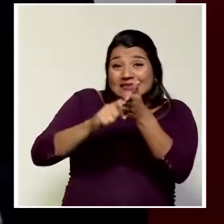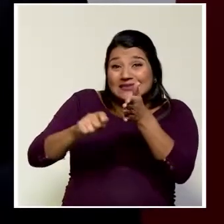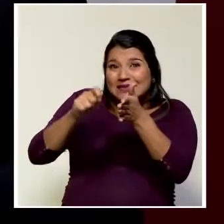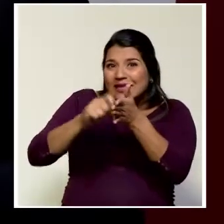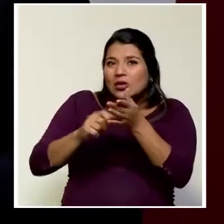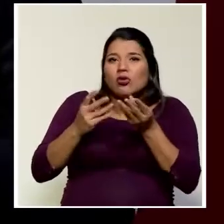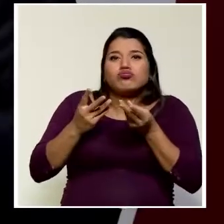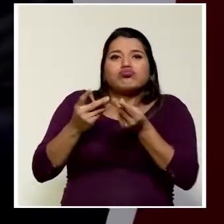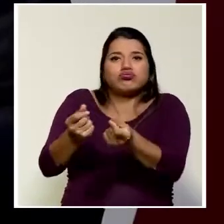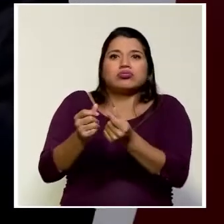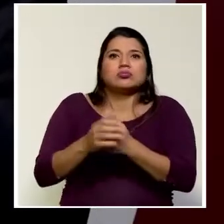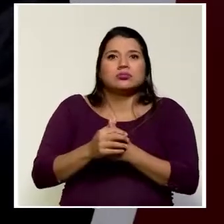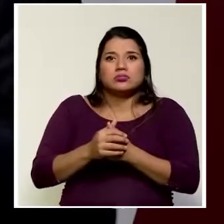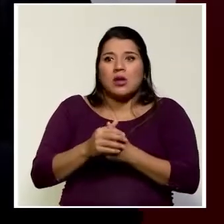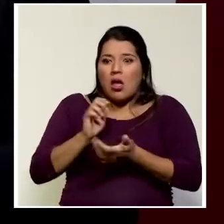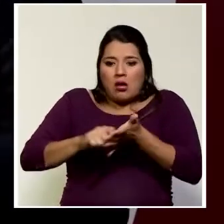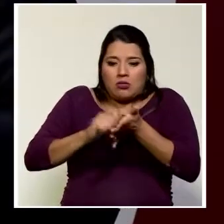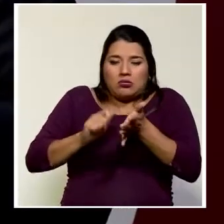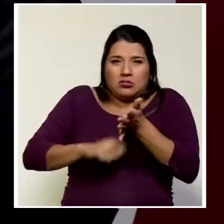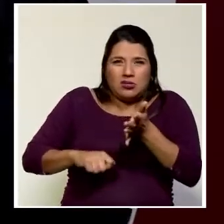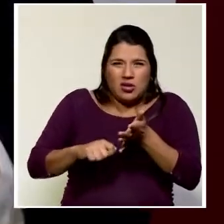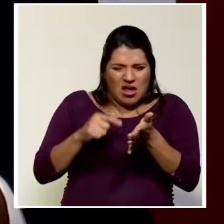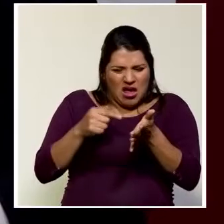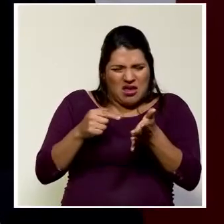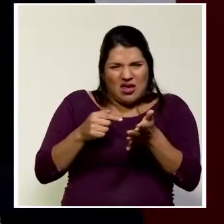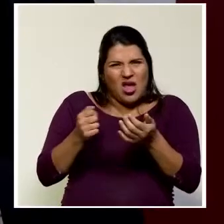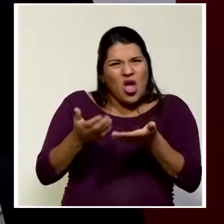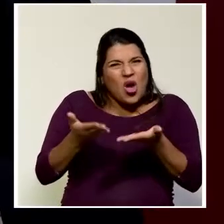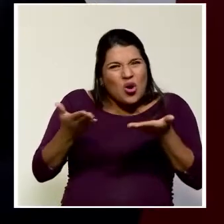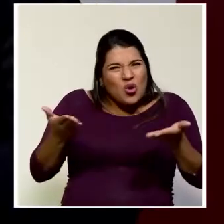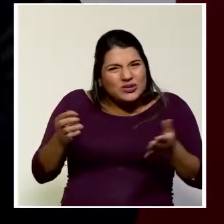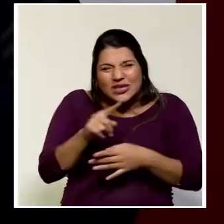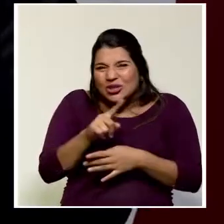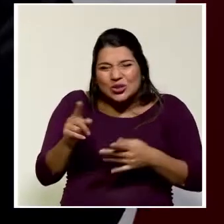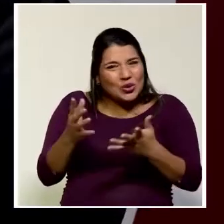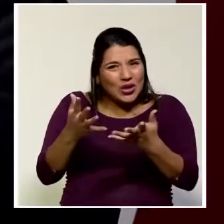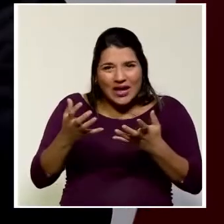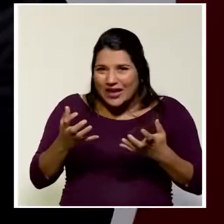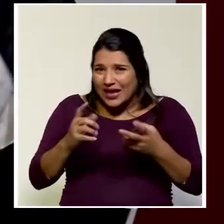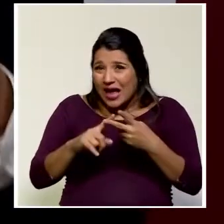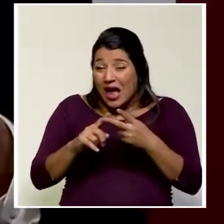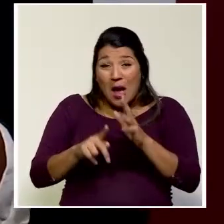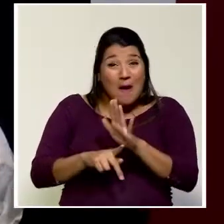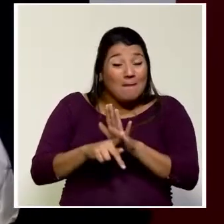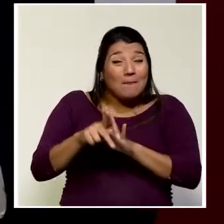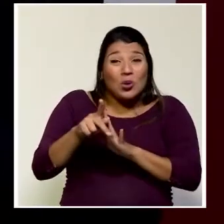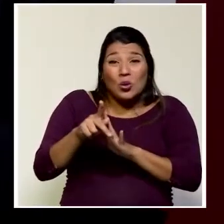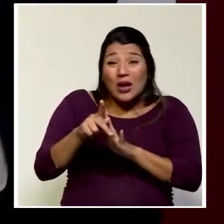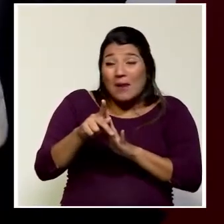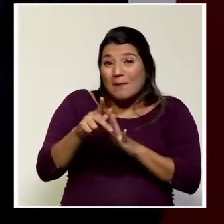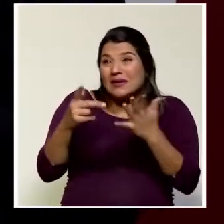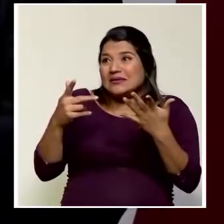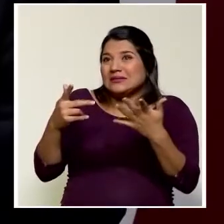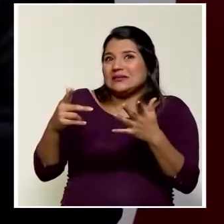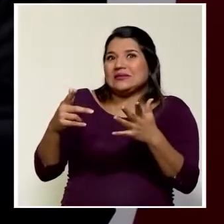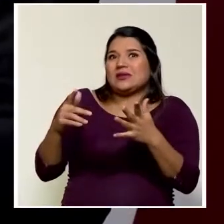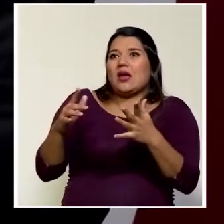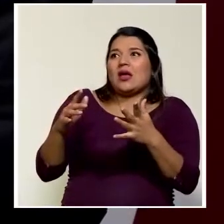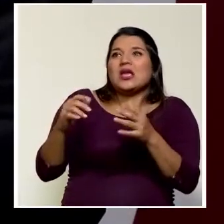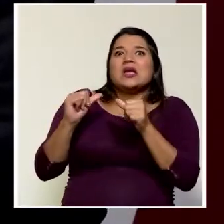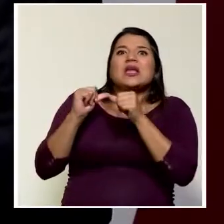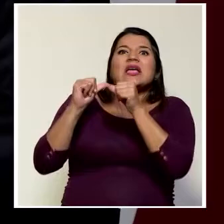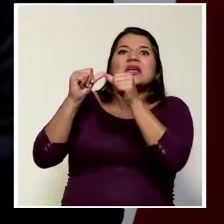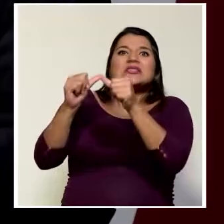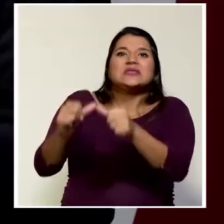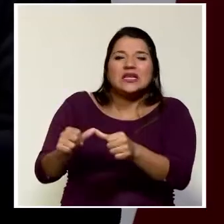la carrera, con cosas que no querían proponer, programas que habían heredado de